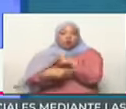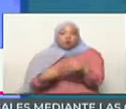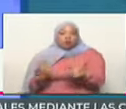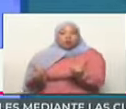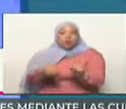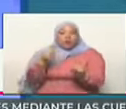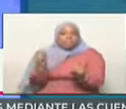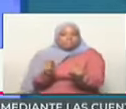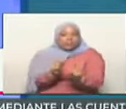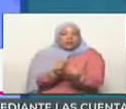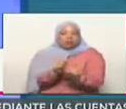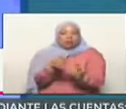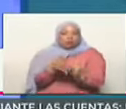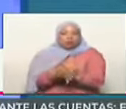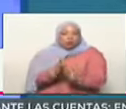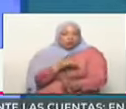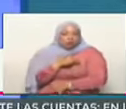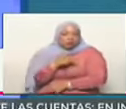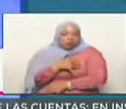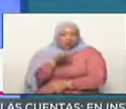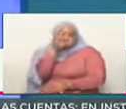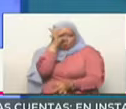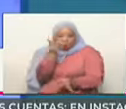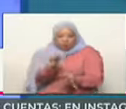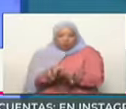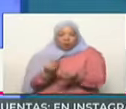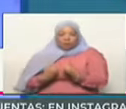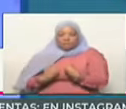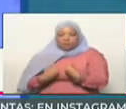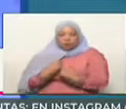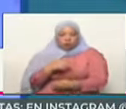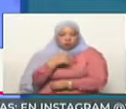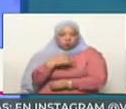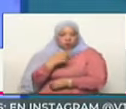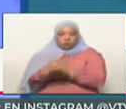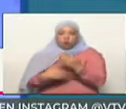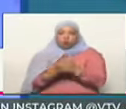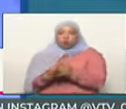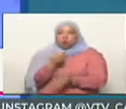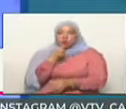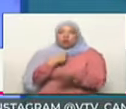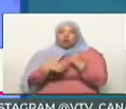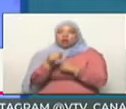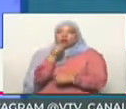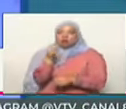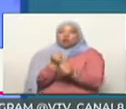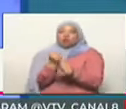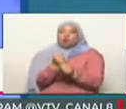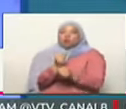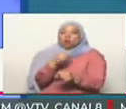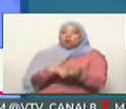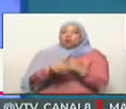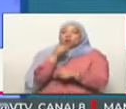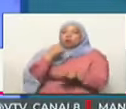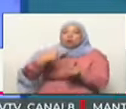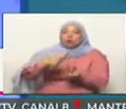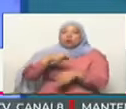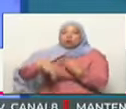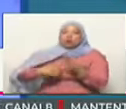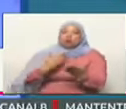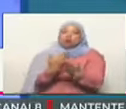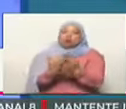espiritual, nuestras creencias se mantienen vivas a través de la obediencia que nosotros le rendimos a nuestros